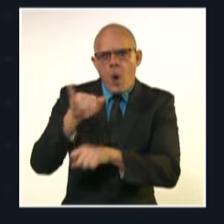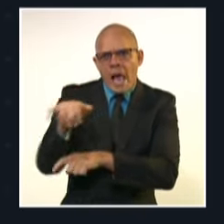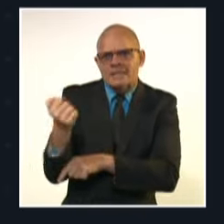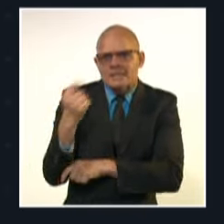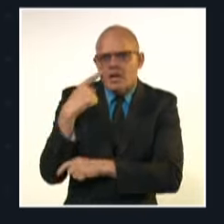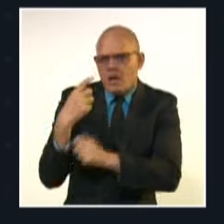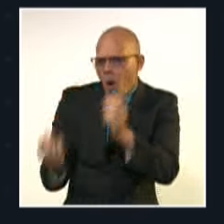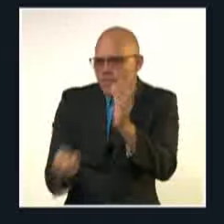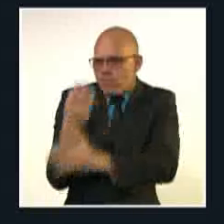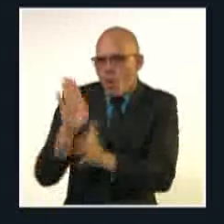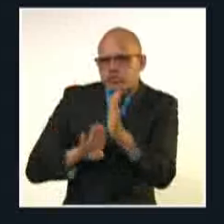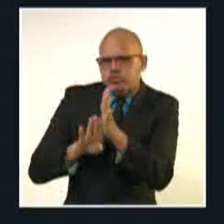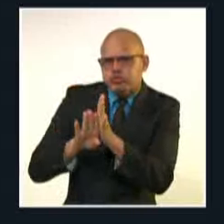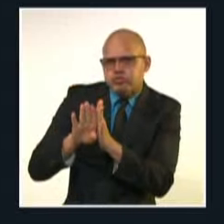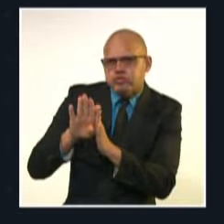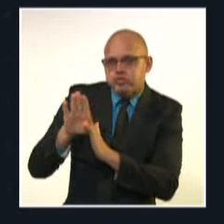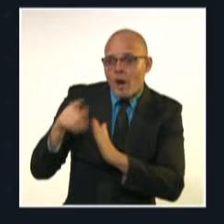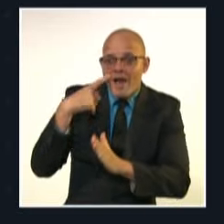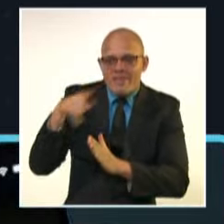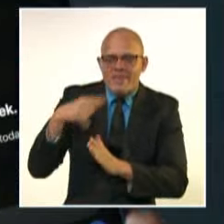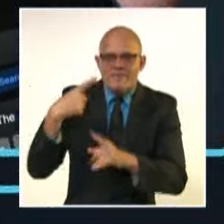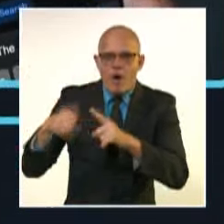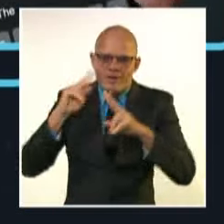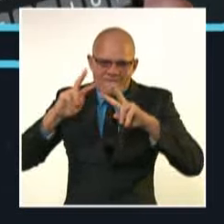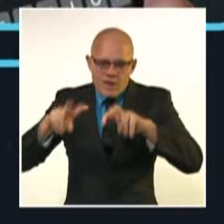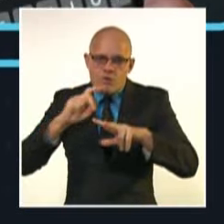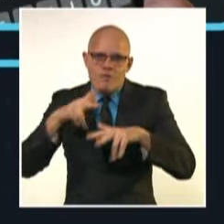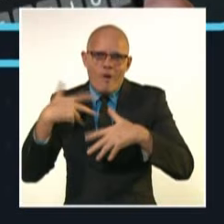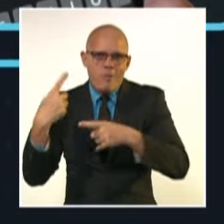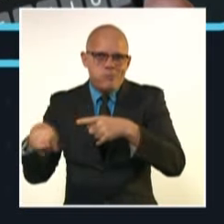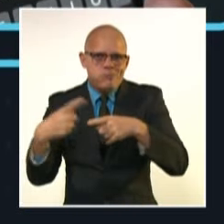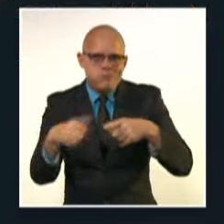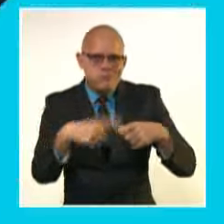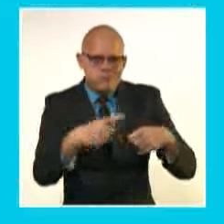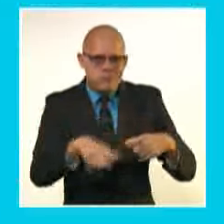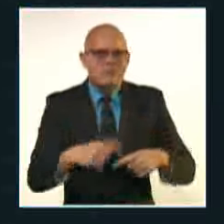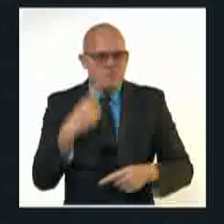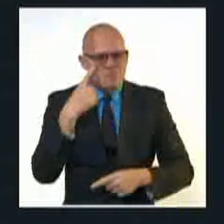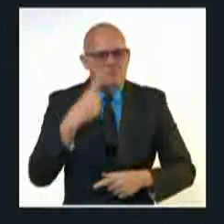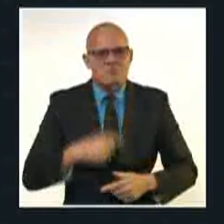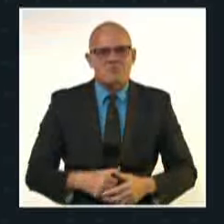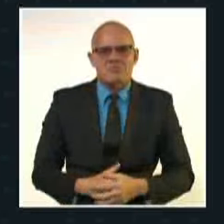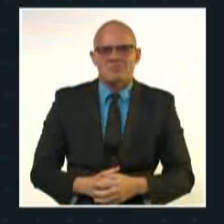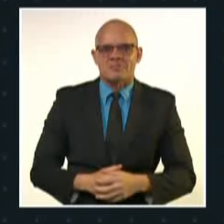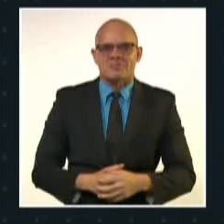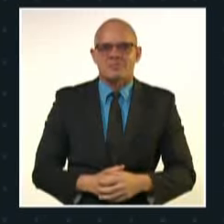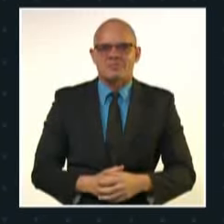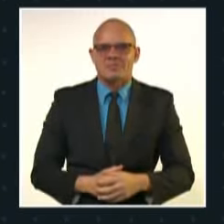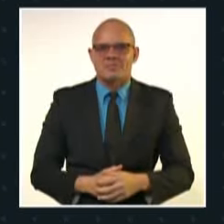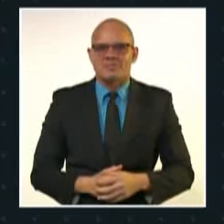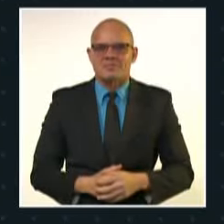artificial redefine desde las investigaciones científicas hasta la vida cotidiana.